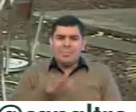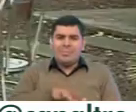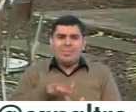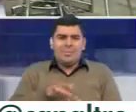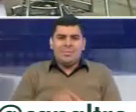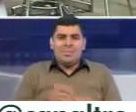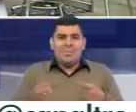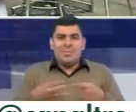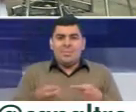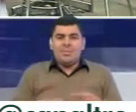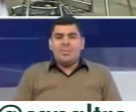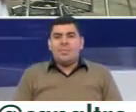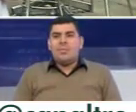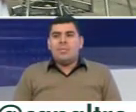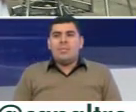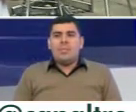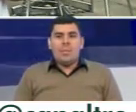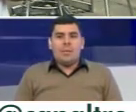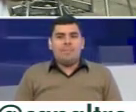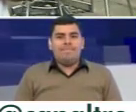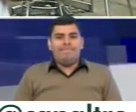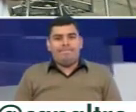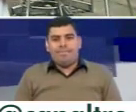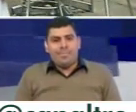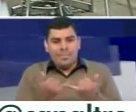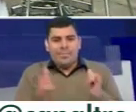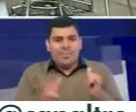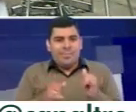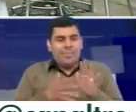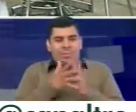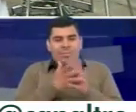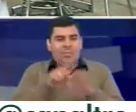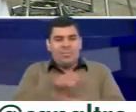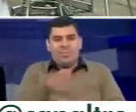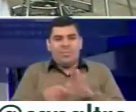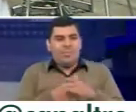regional. Compañeros, hasta aquí toda la información. Sigan ustedes con más Oriente Noticias. Muy buenas tardes.